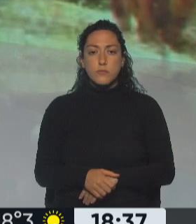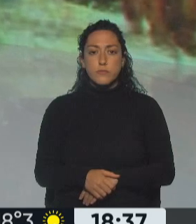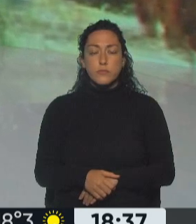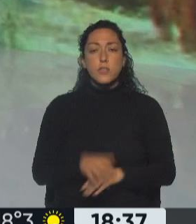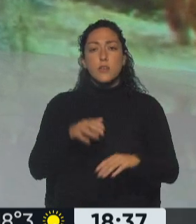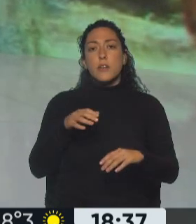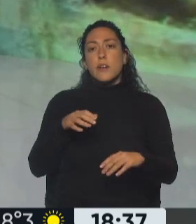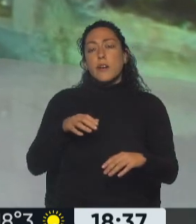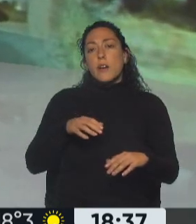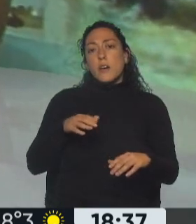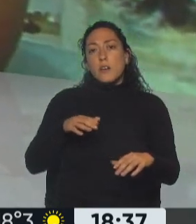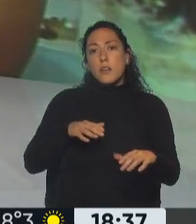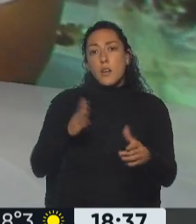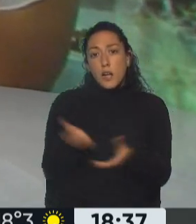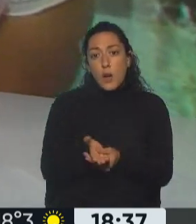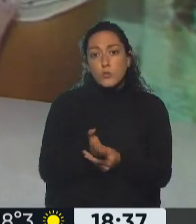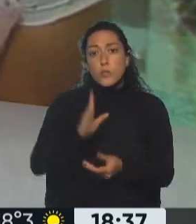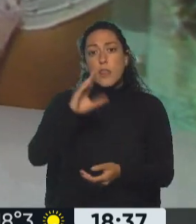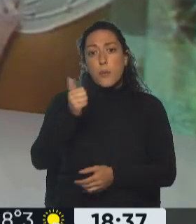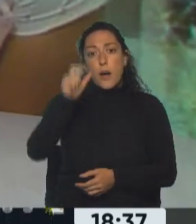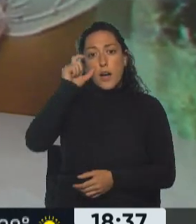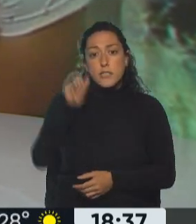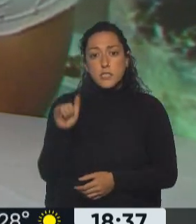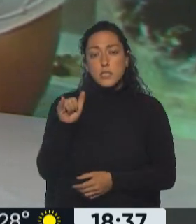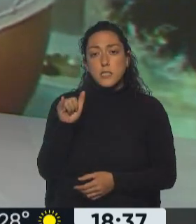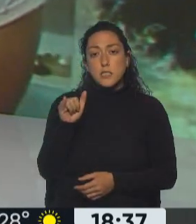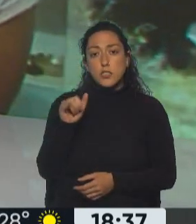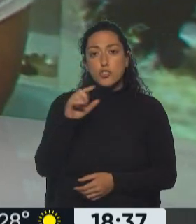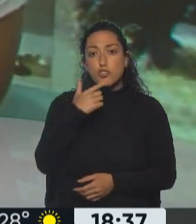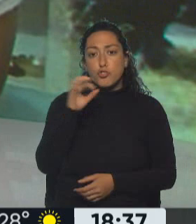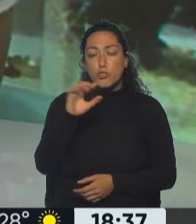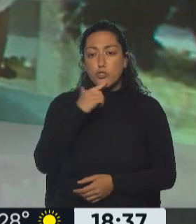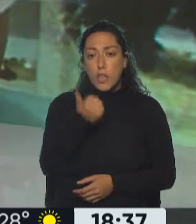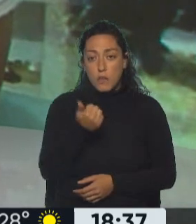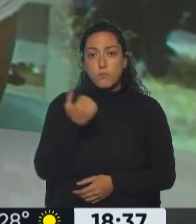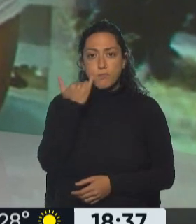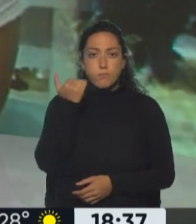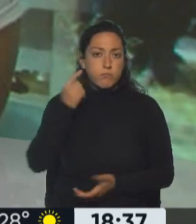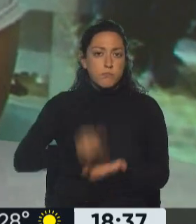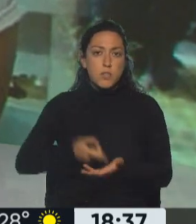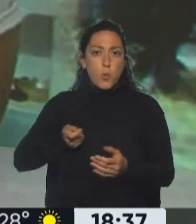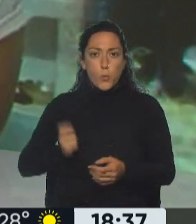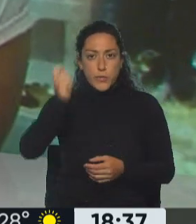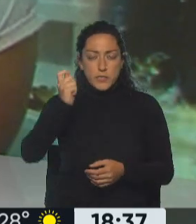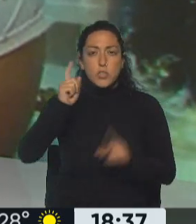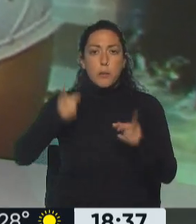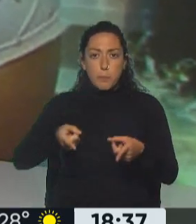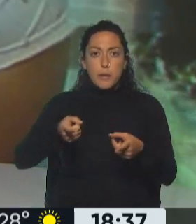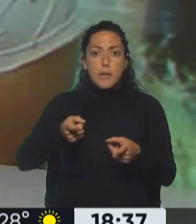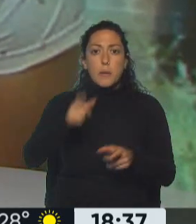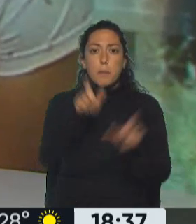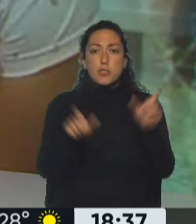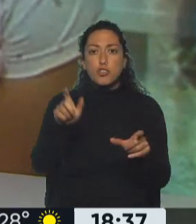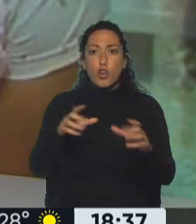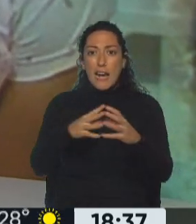Caso Fernando Báez Sosa, hay novedades porque quedó firme la elevación a juicio y además las prisiones preventivas para los